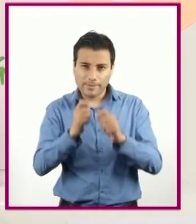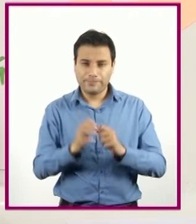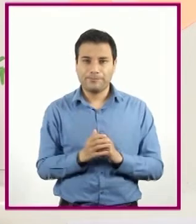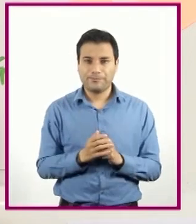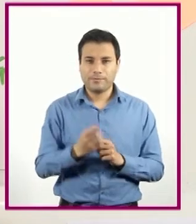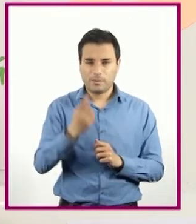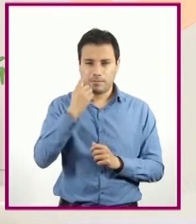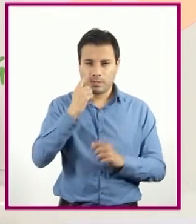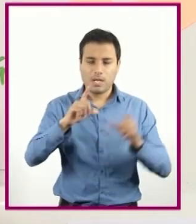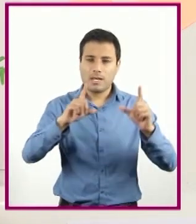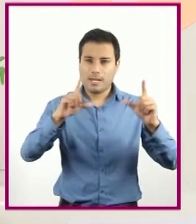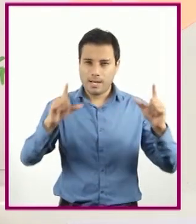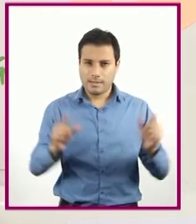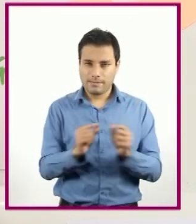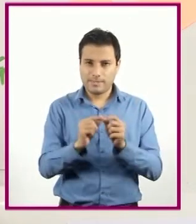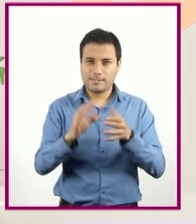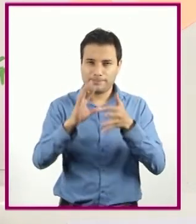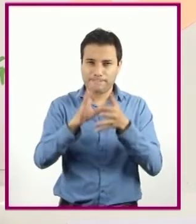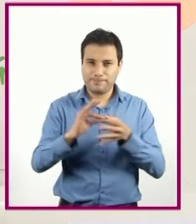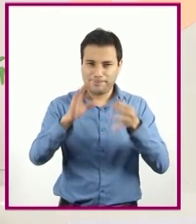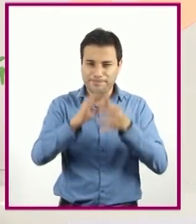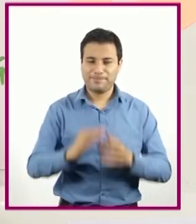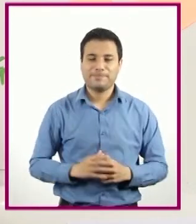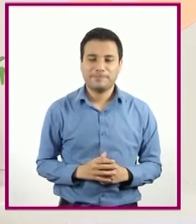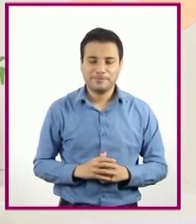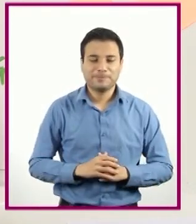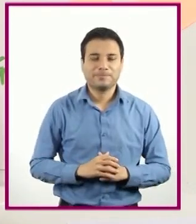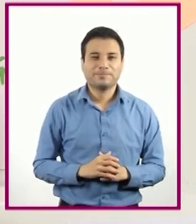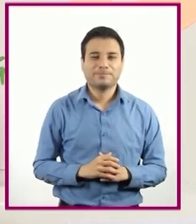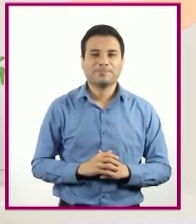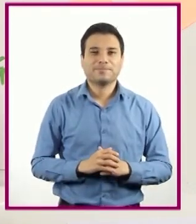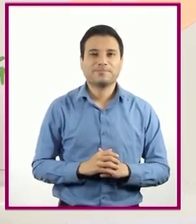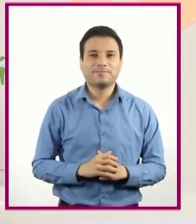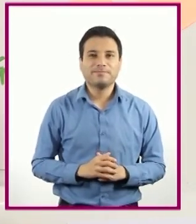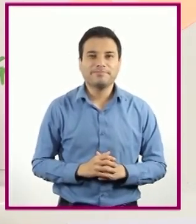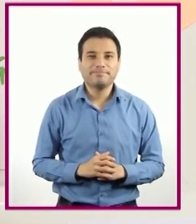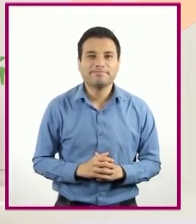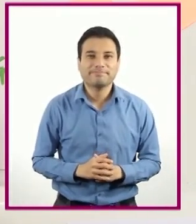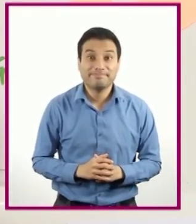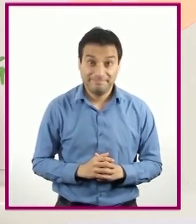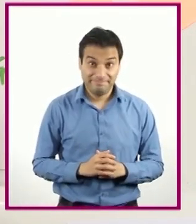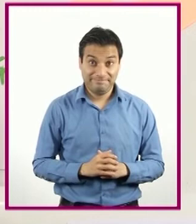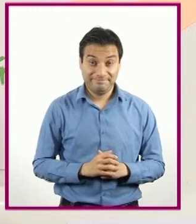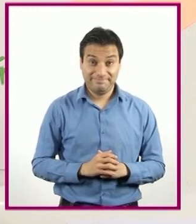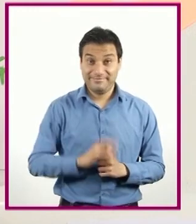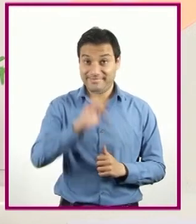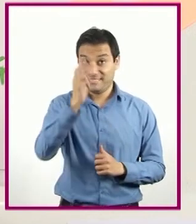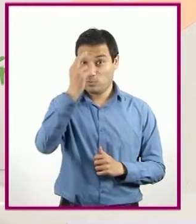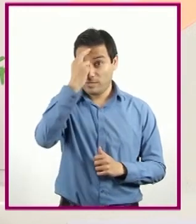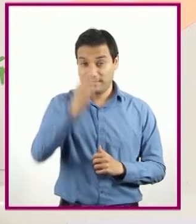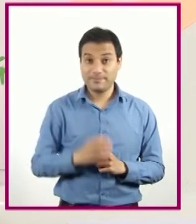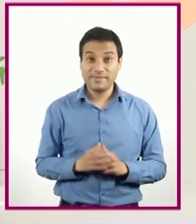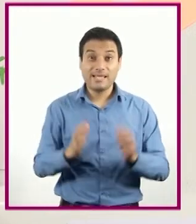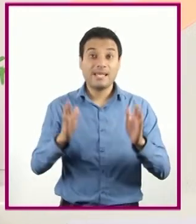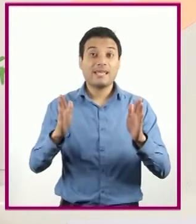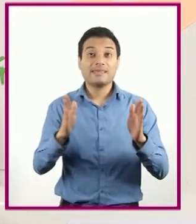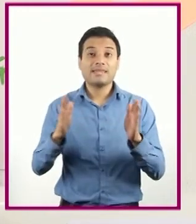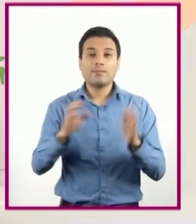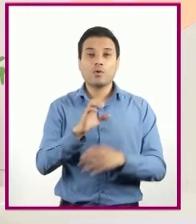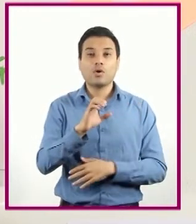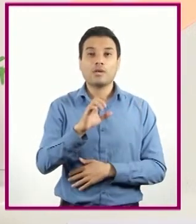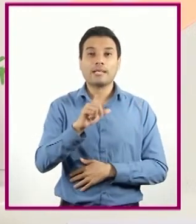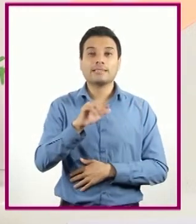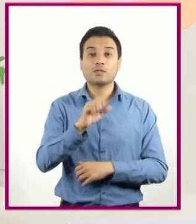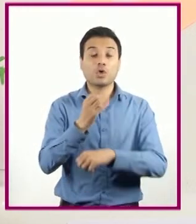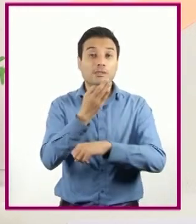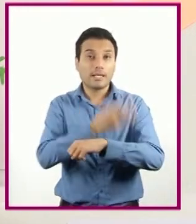Hagamos un resumen de lo revisado durante la sesión de hoy. Como pudieron notar, el periodo clásico tardío fue